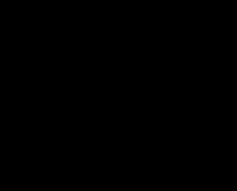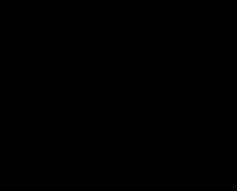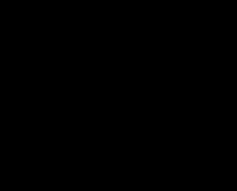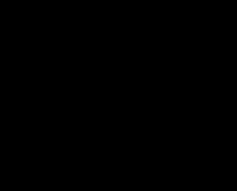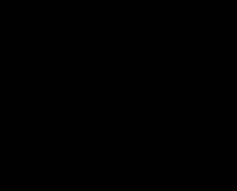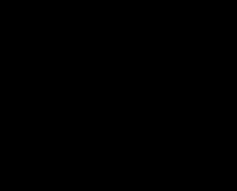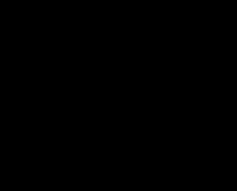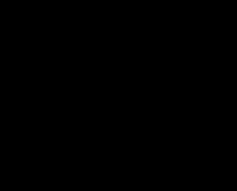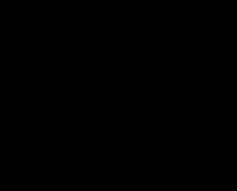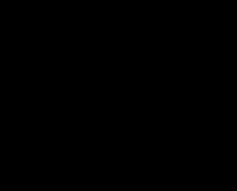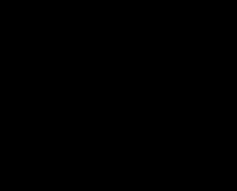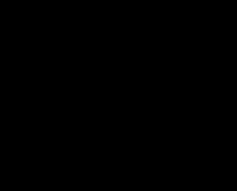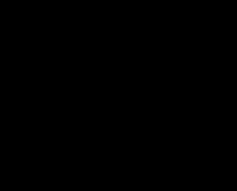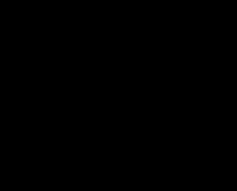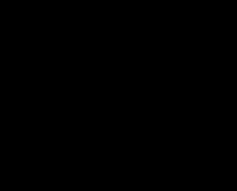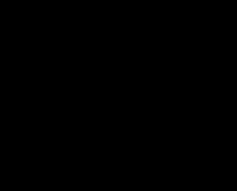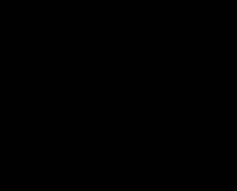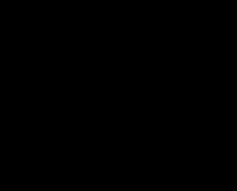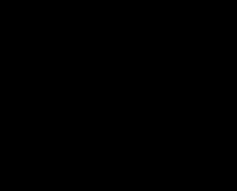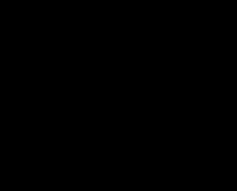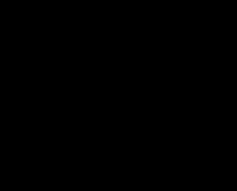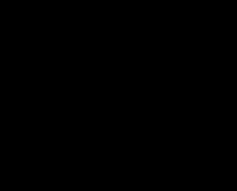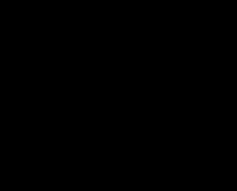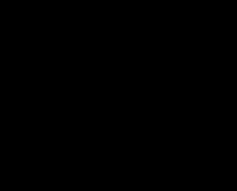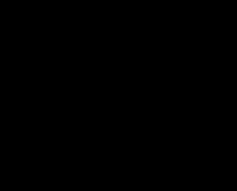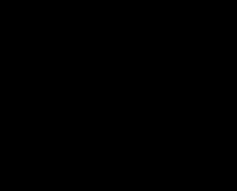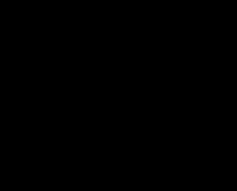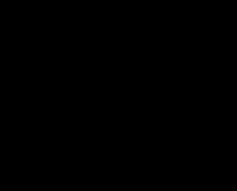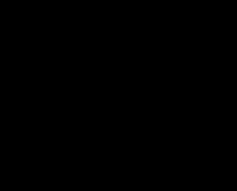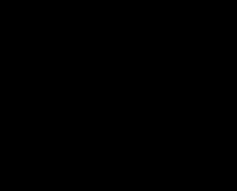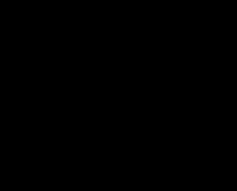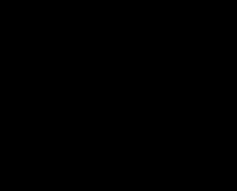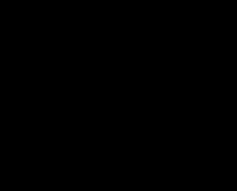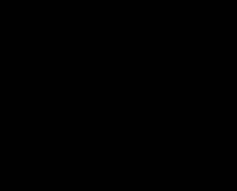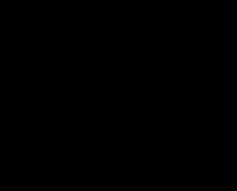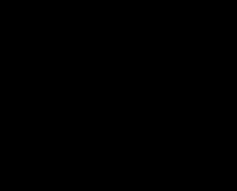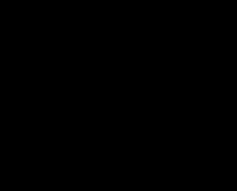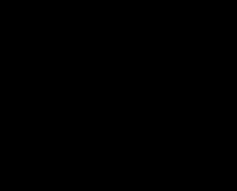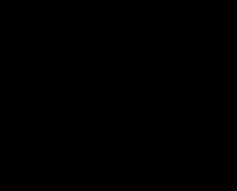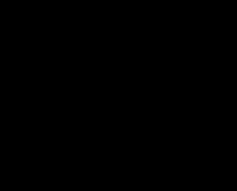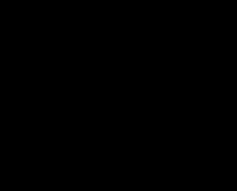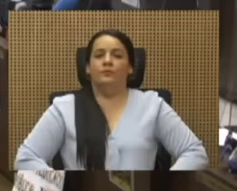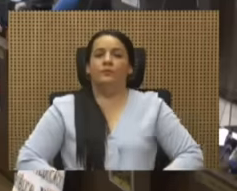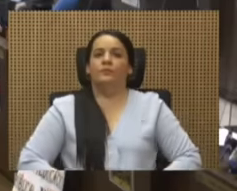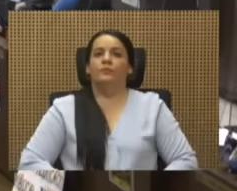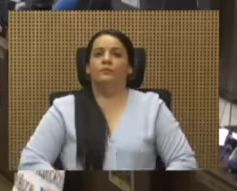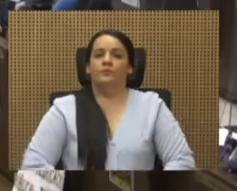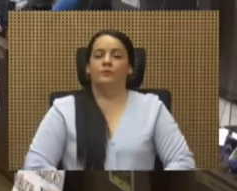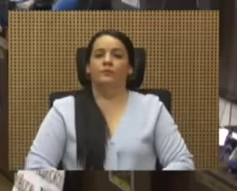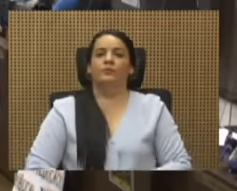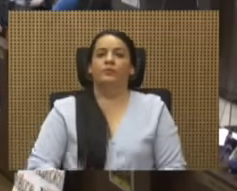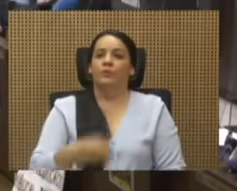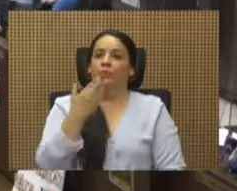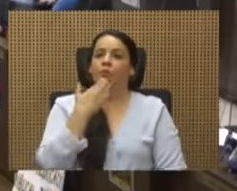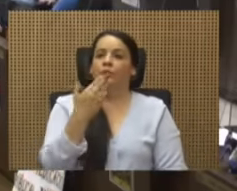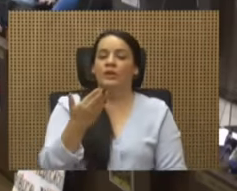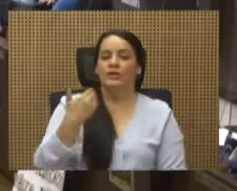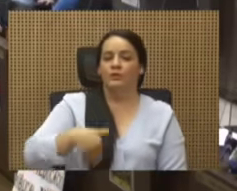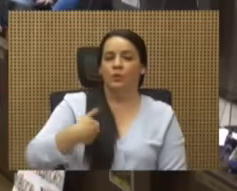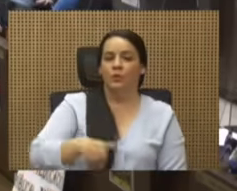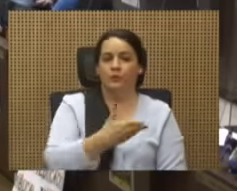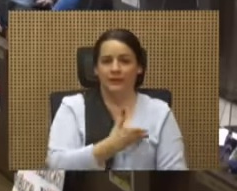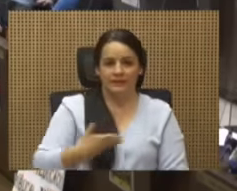que recibió millones de dólares del gobierno. Vean y juzguen ustedes mismos. Muchas gracias, señor